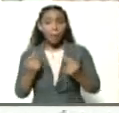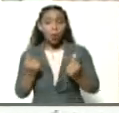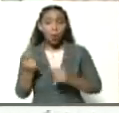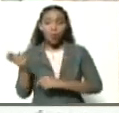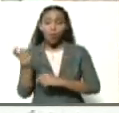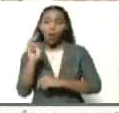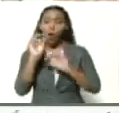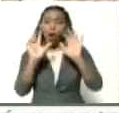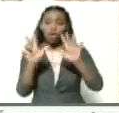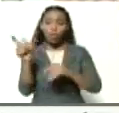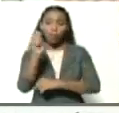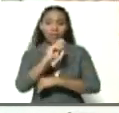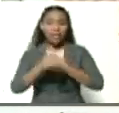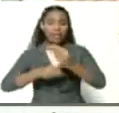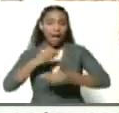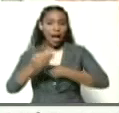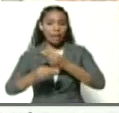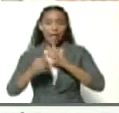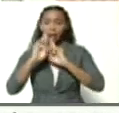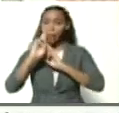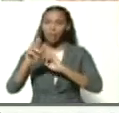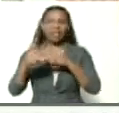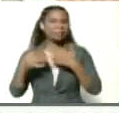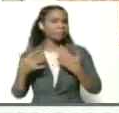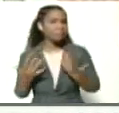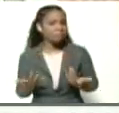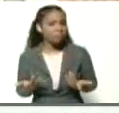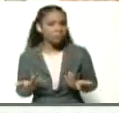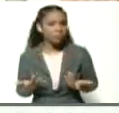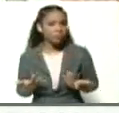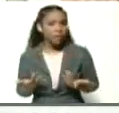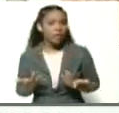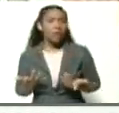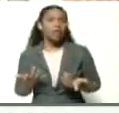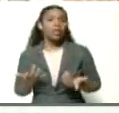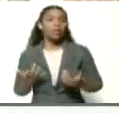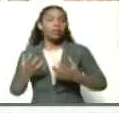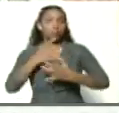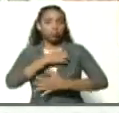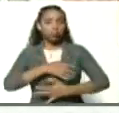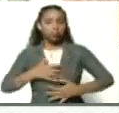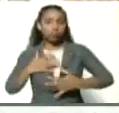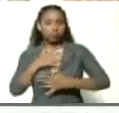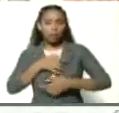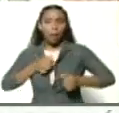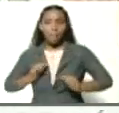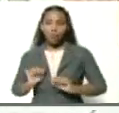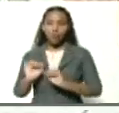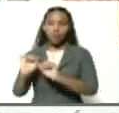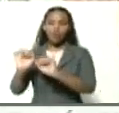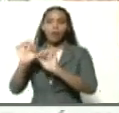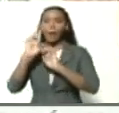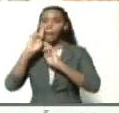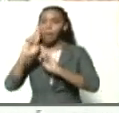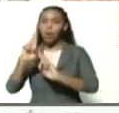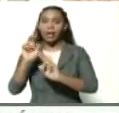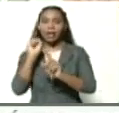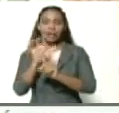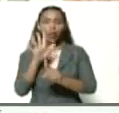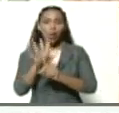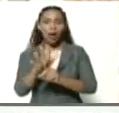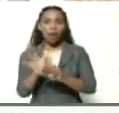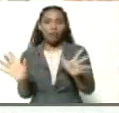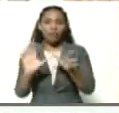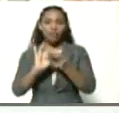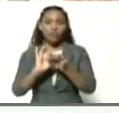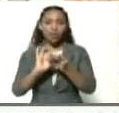8 meses, lo que generan es una respuesta humoral, que es la producción de anticuerpos, y una respuesta celular asociada a los